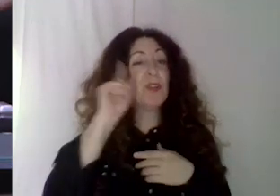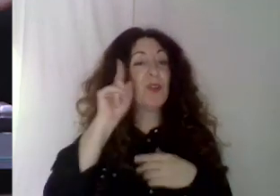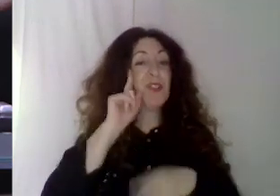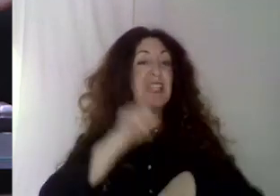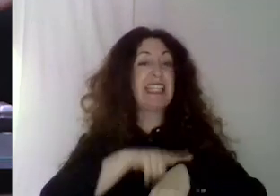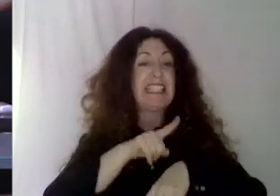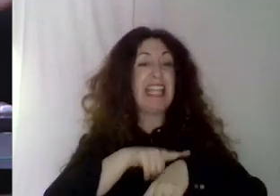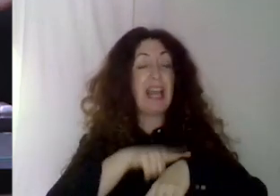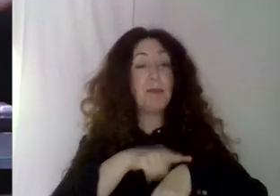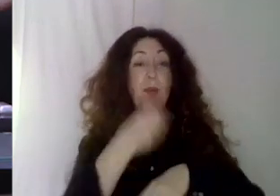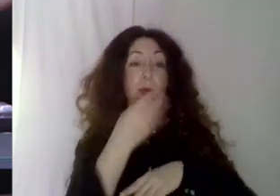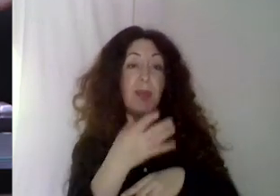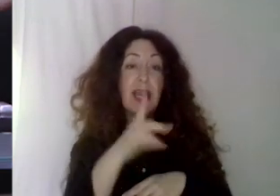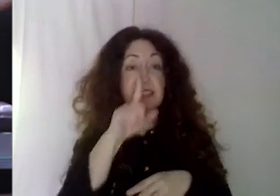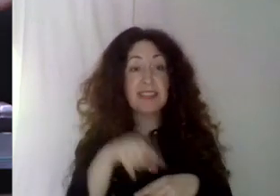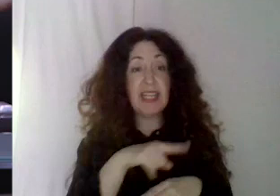Gracias.